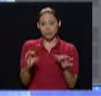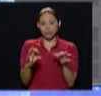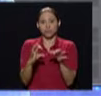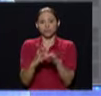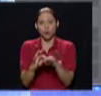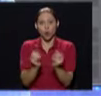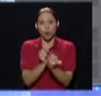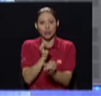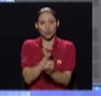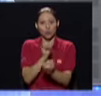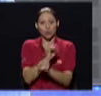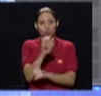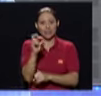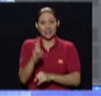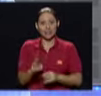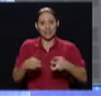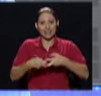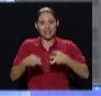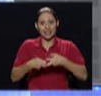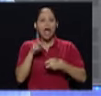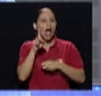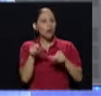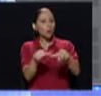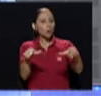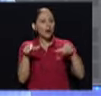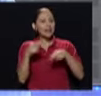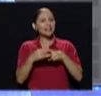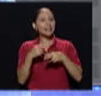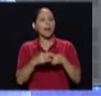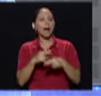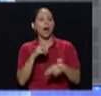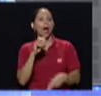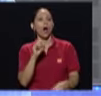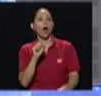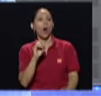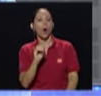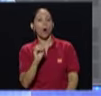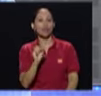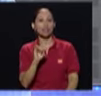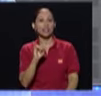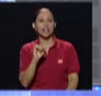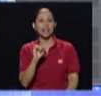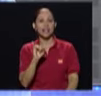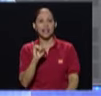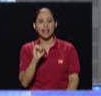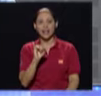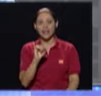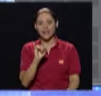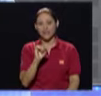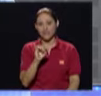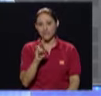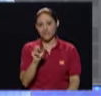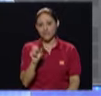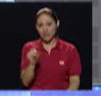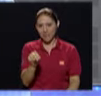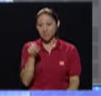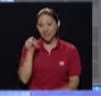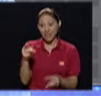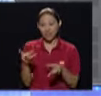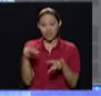Electricidad. Hay un observatorio que se llama el OCIBAN, que es parte del ICE, y desde allí se